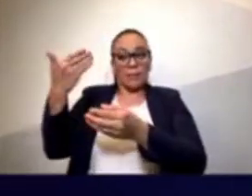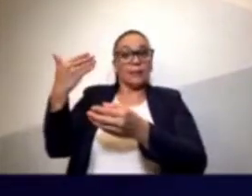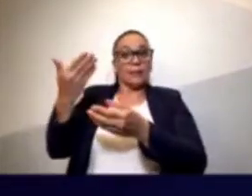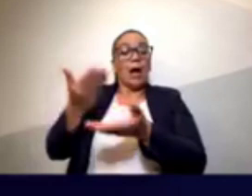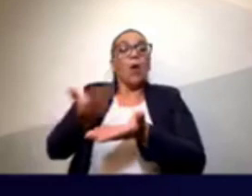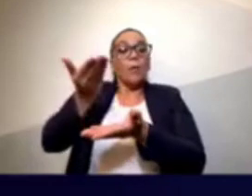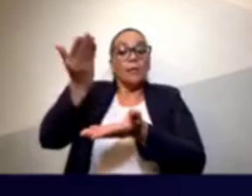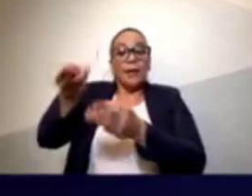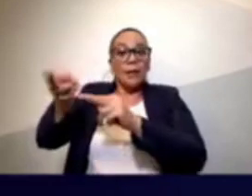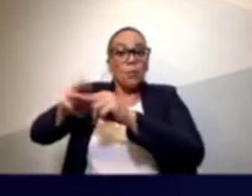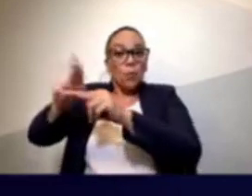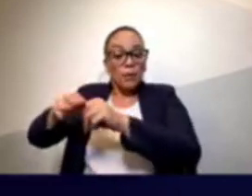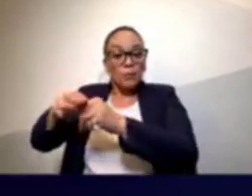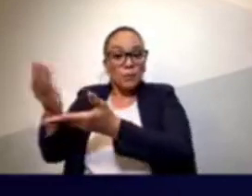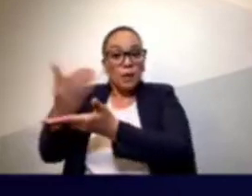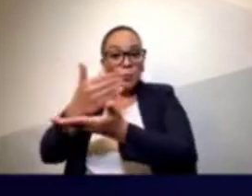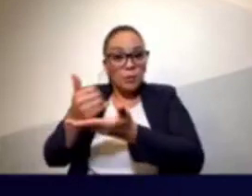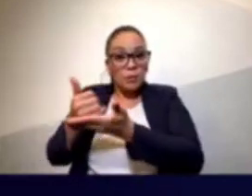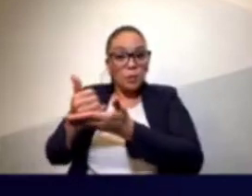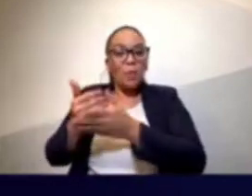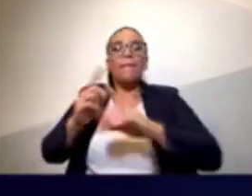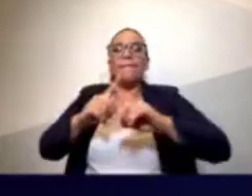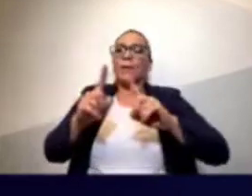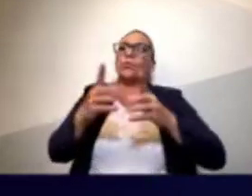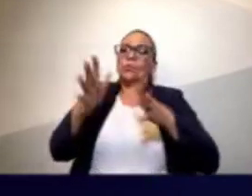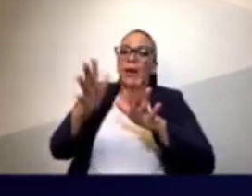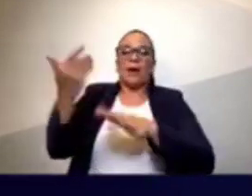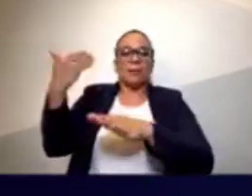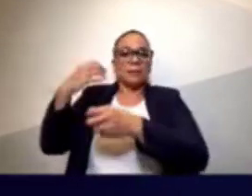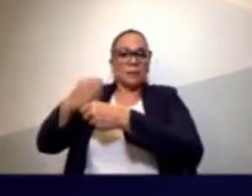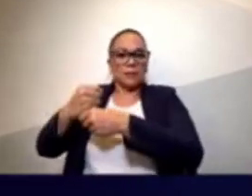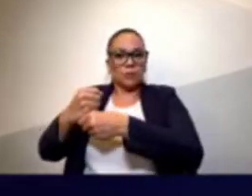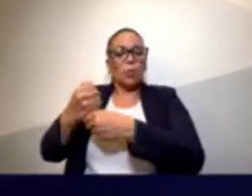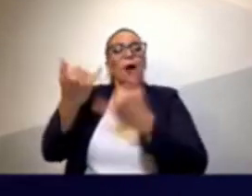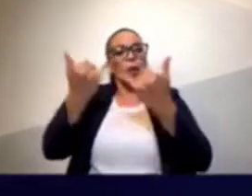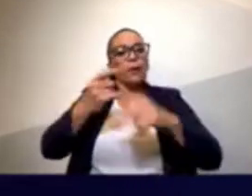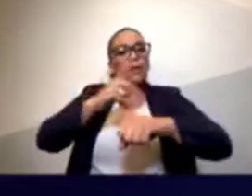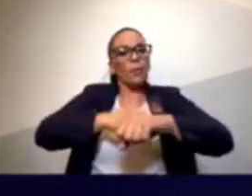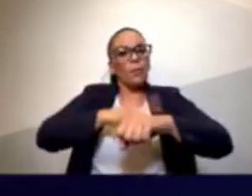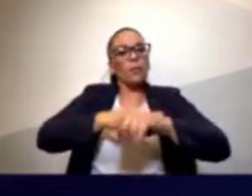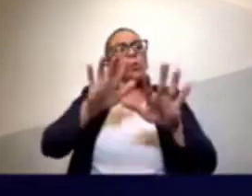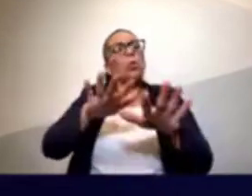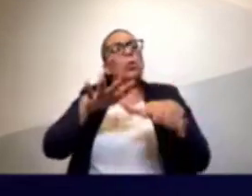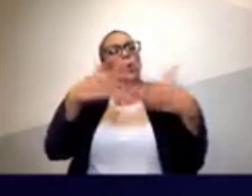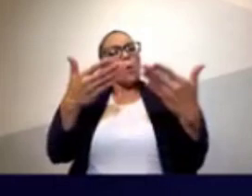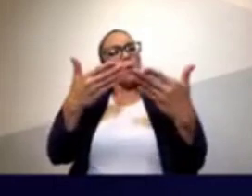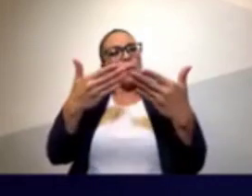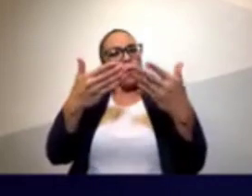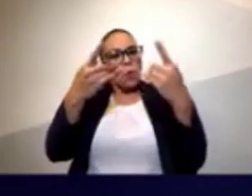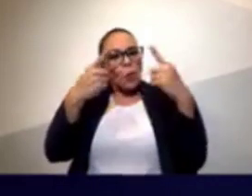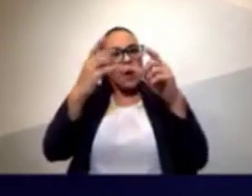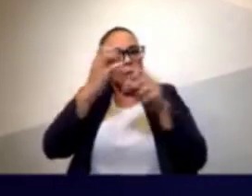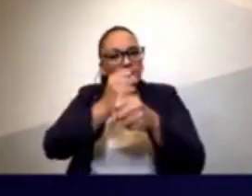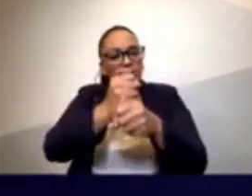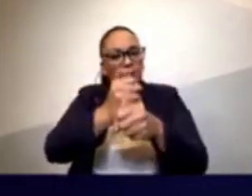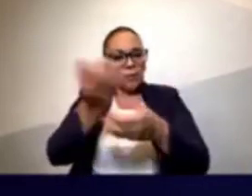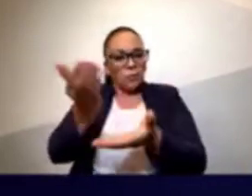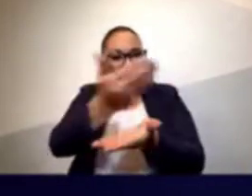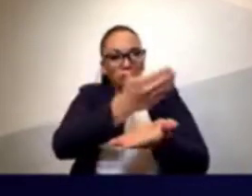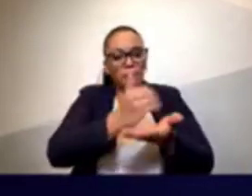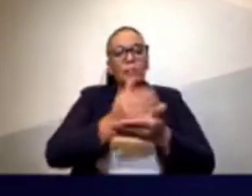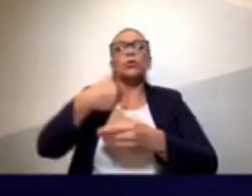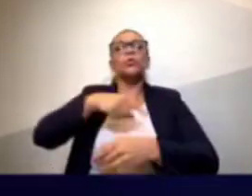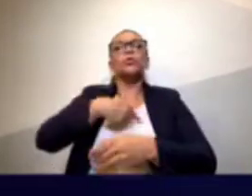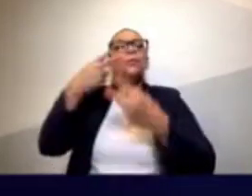Bueno, ya eso se logró. Ahora viene la oportunidad de hacerlo. ¿Cómo visualizamos nosotros esto? Bueno, como los